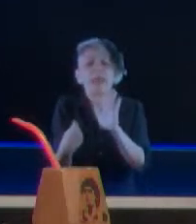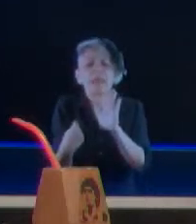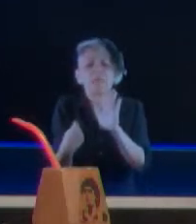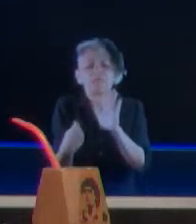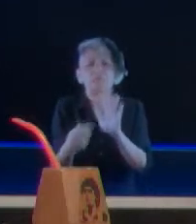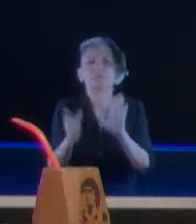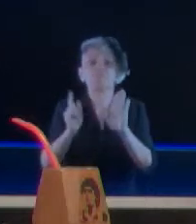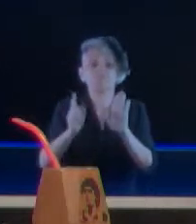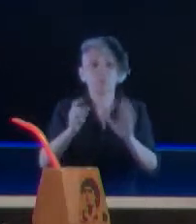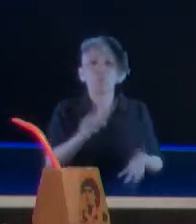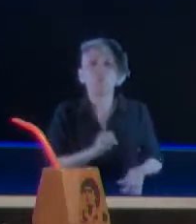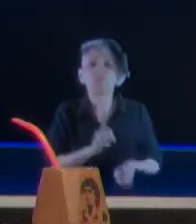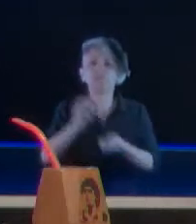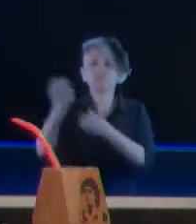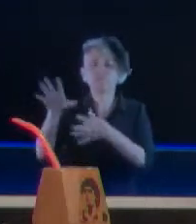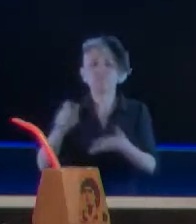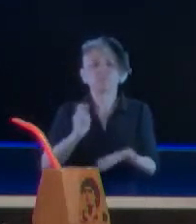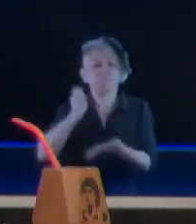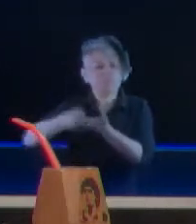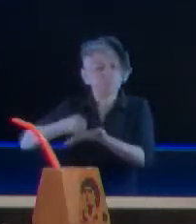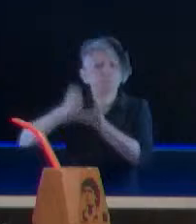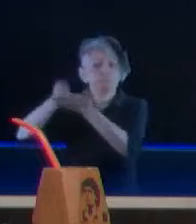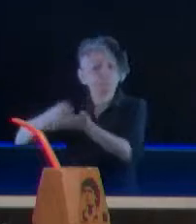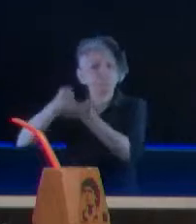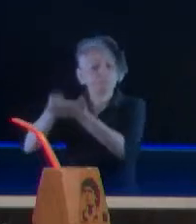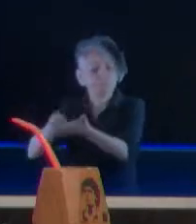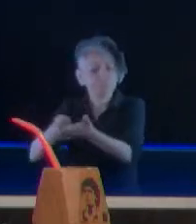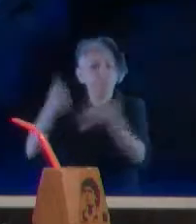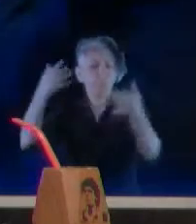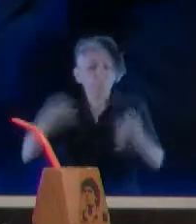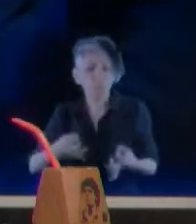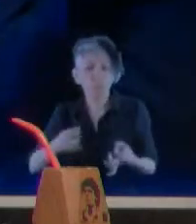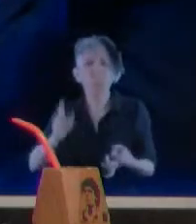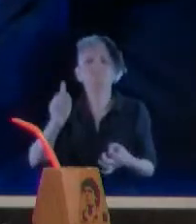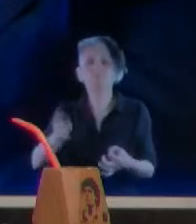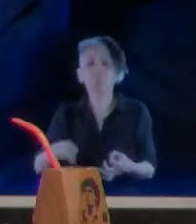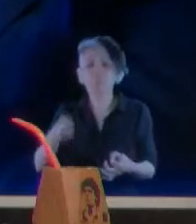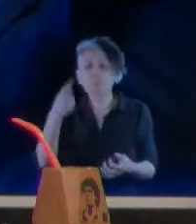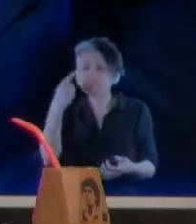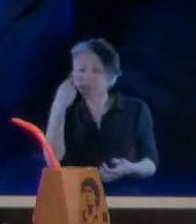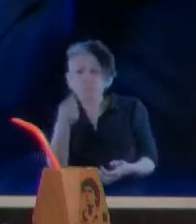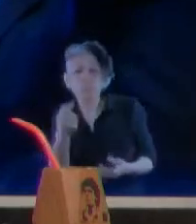Hay algunos lineamientos, algunas ideas. Supongo que la idea era